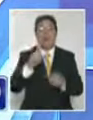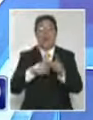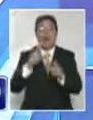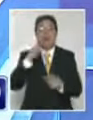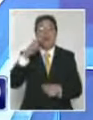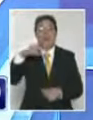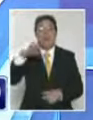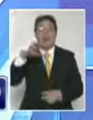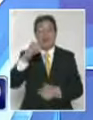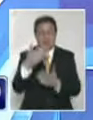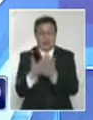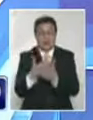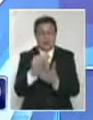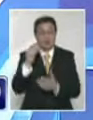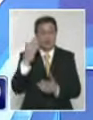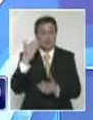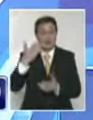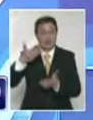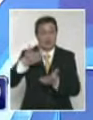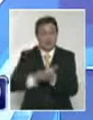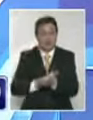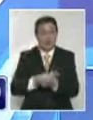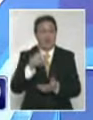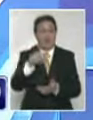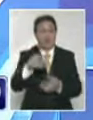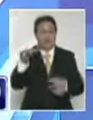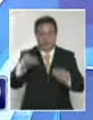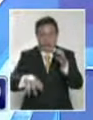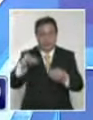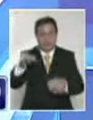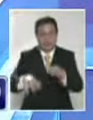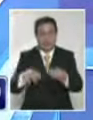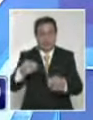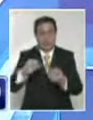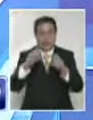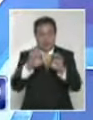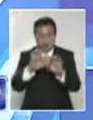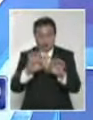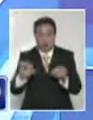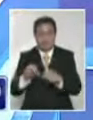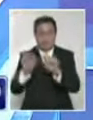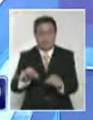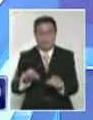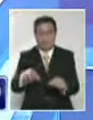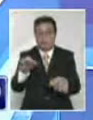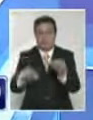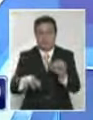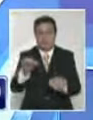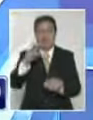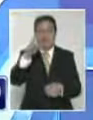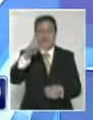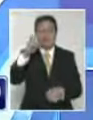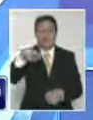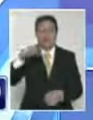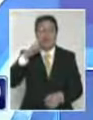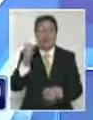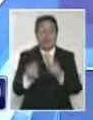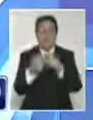y esta entrega a los laboratoristas se acabó y los rollos iban a una instancia que era la CNI.